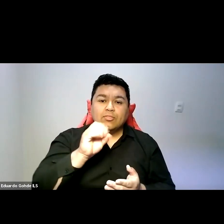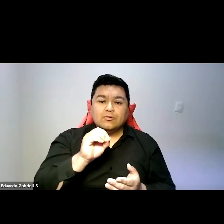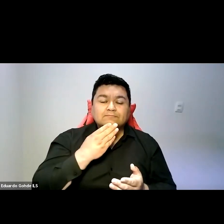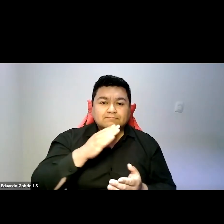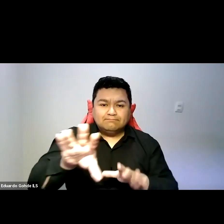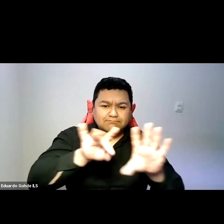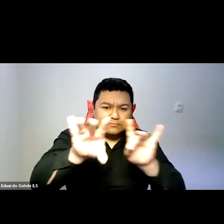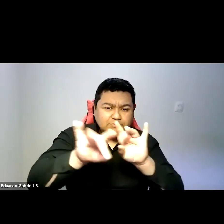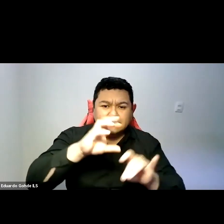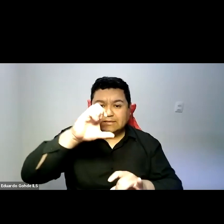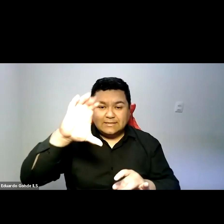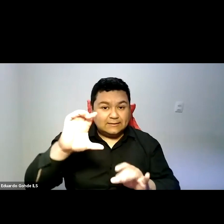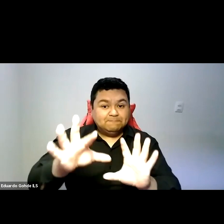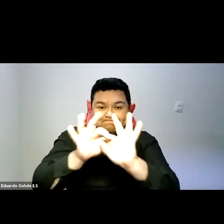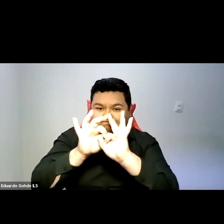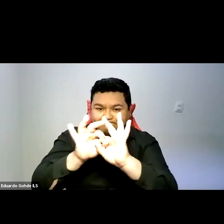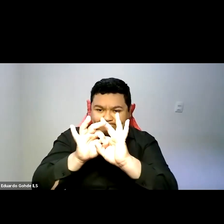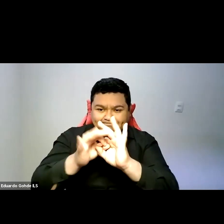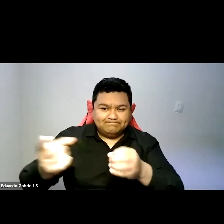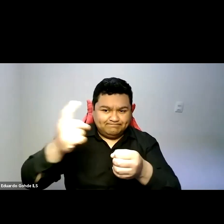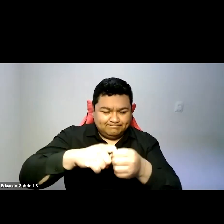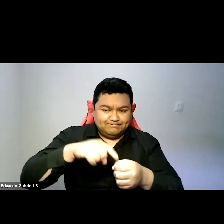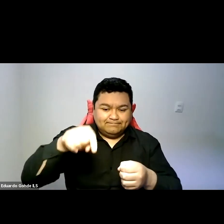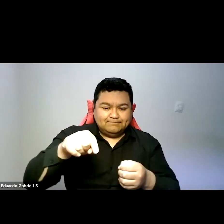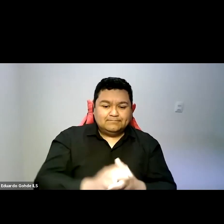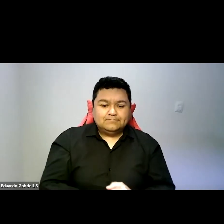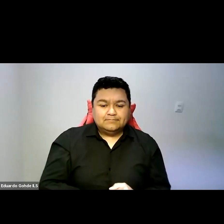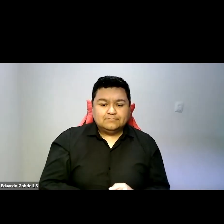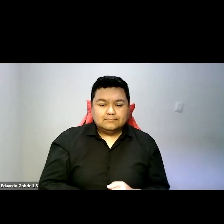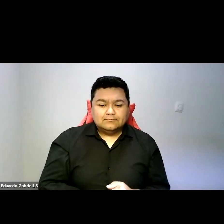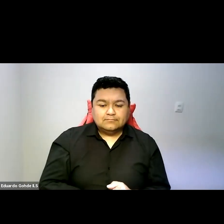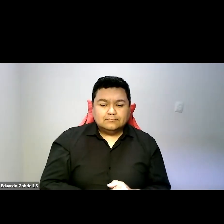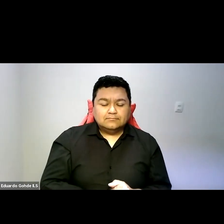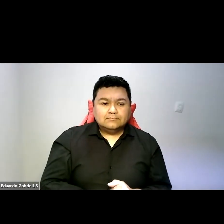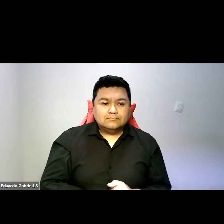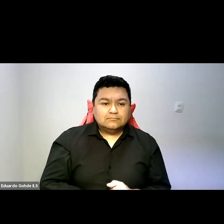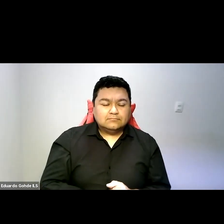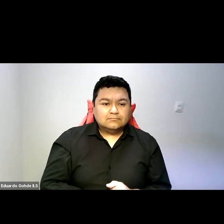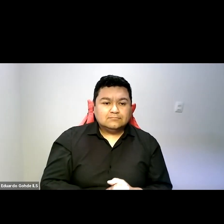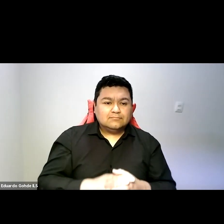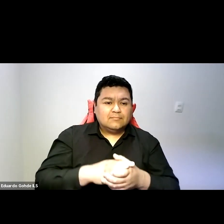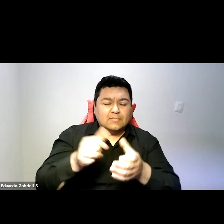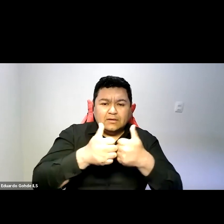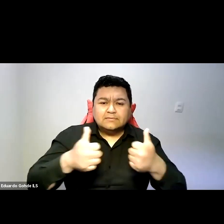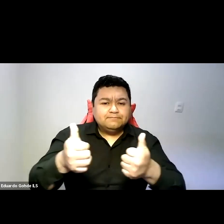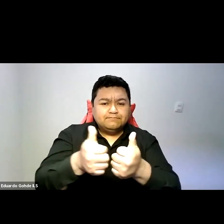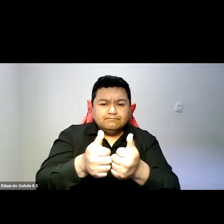ISEC. Muchas gracias por acompañarnos hoy día en esta jornada inaugural. Este congreso que hoy